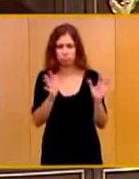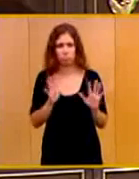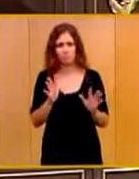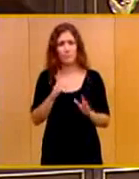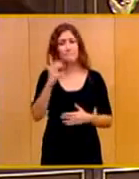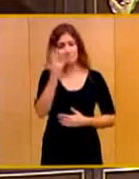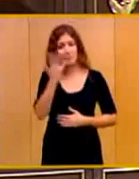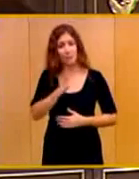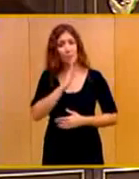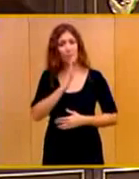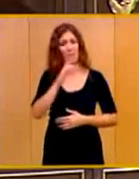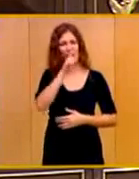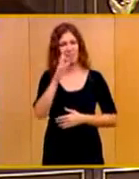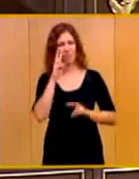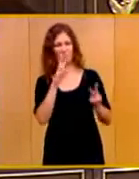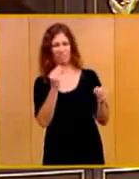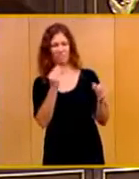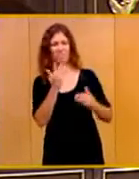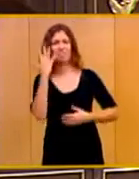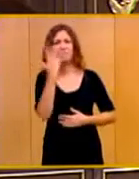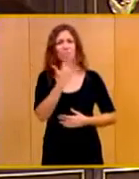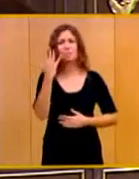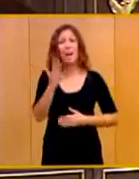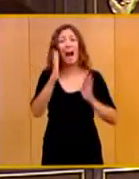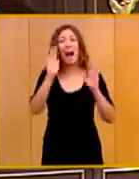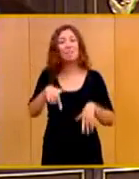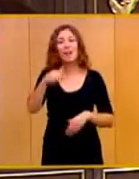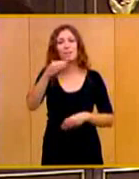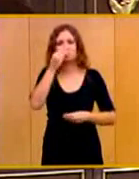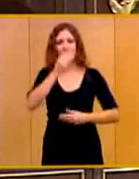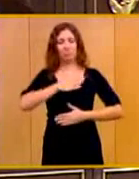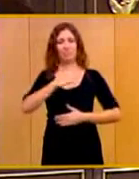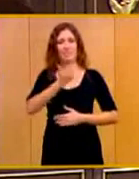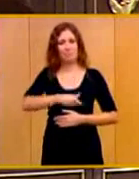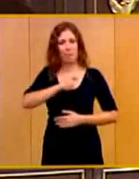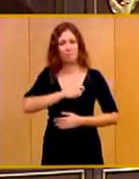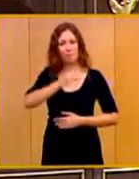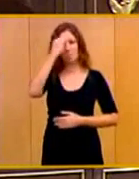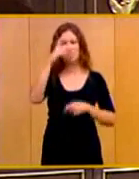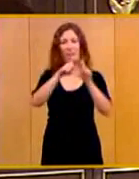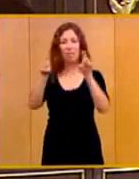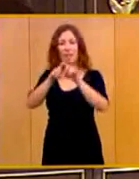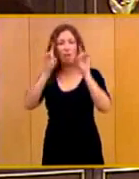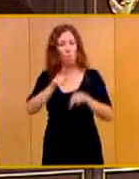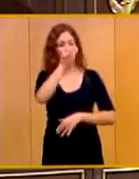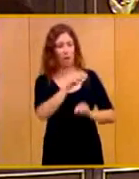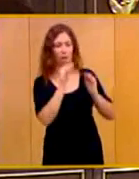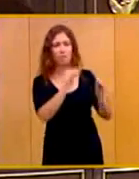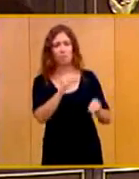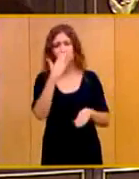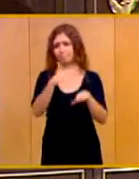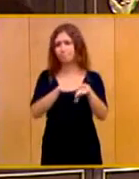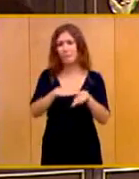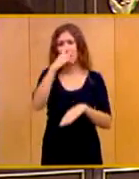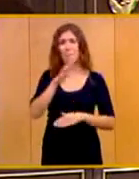usted suscita se traslade a la imagen de España y a la de sus empresas. No nos merecemos esa imagen exterior